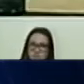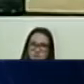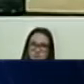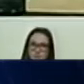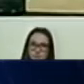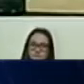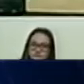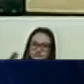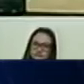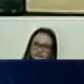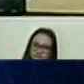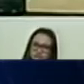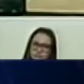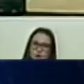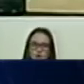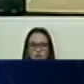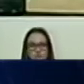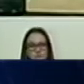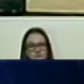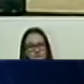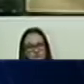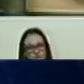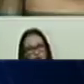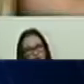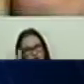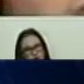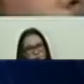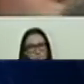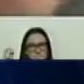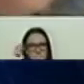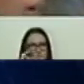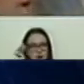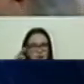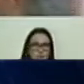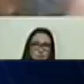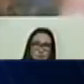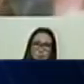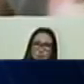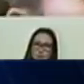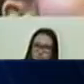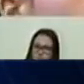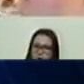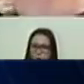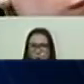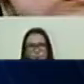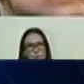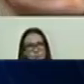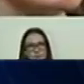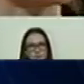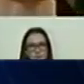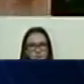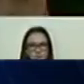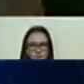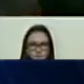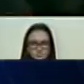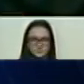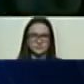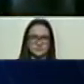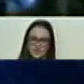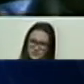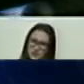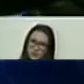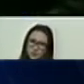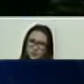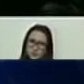todos los venezolanos y venezolanas, a las maestras, a los maestros, a los estudiantes, a la juventud, a asumir